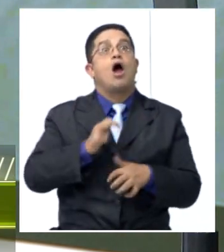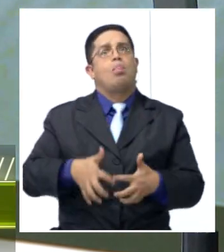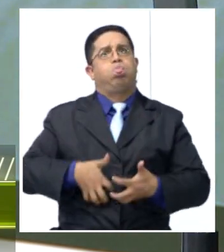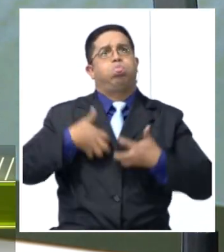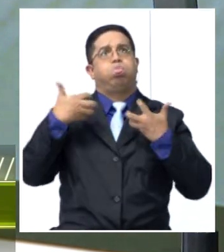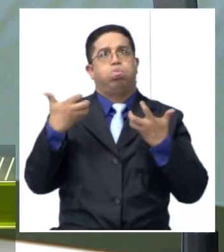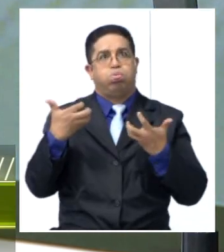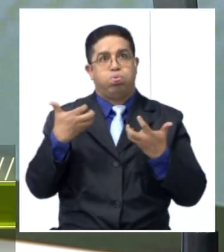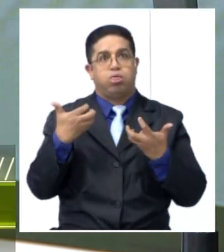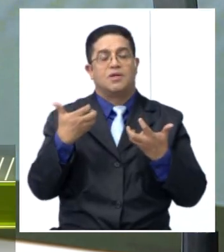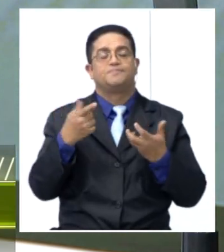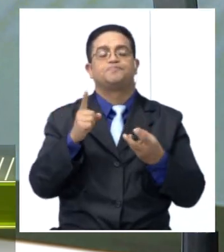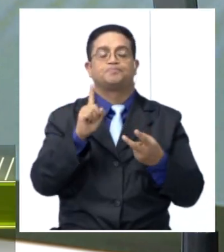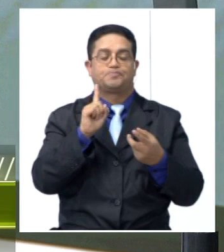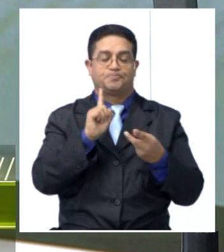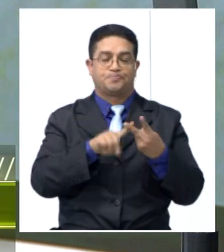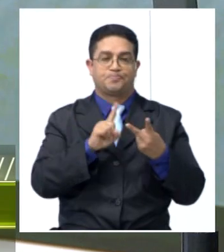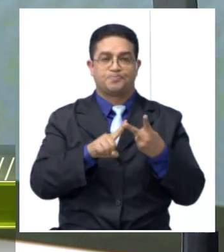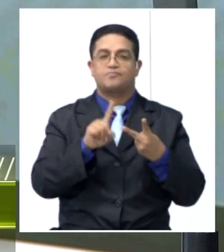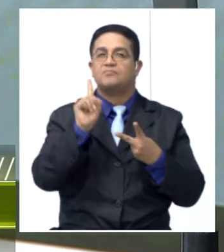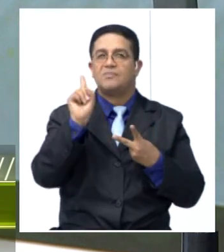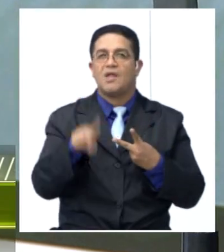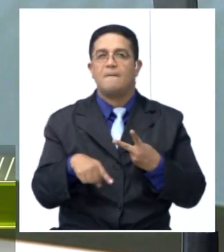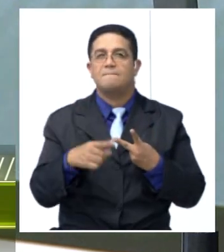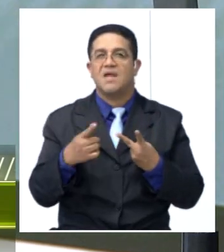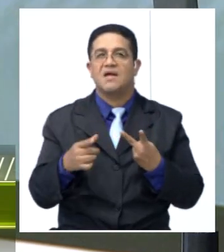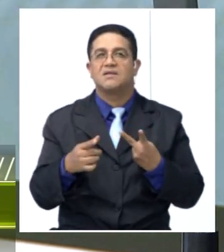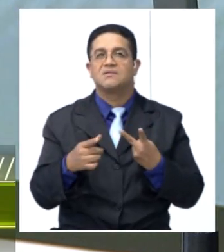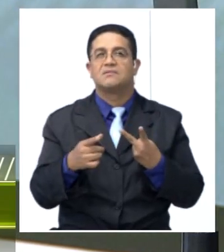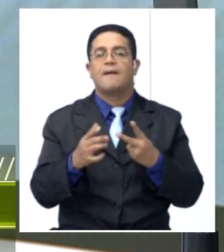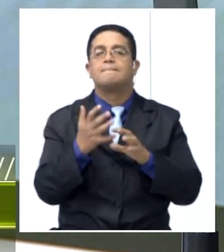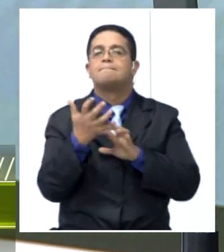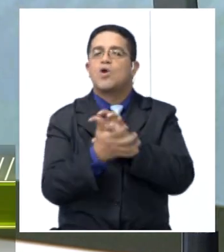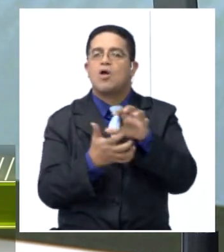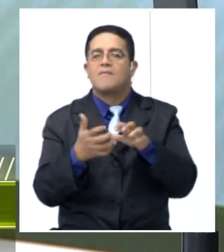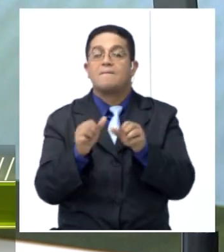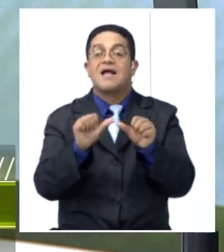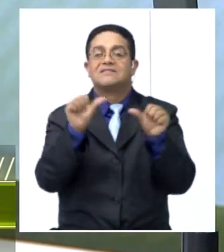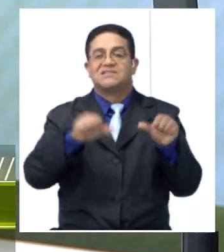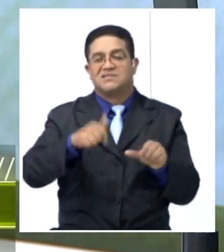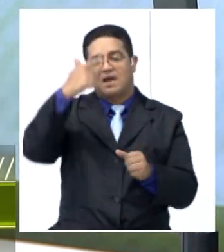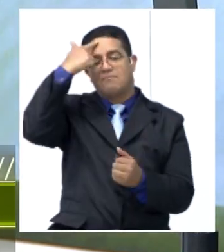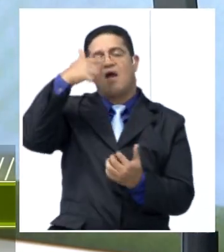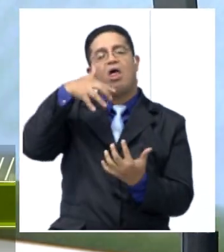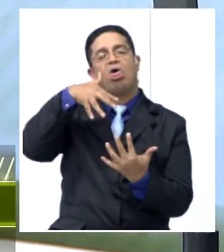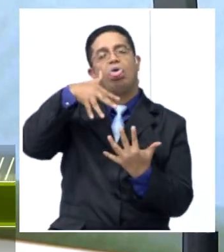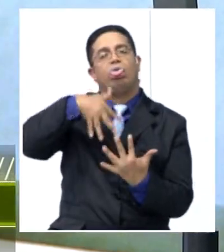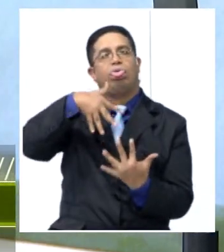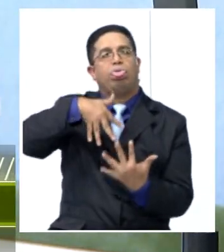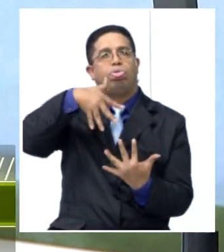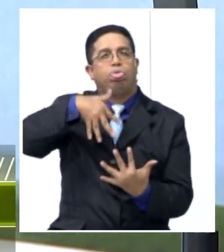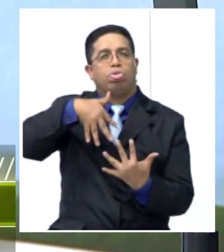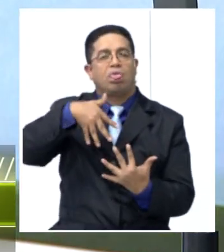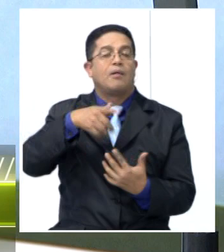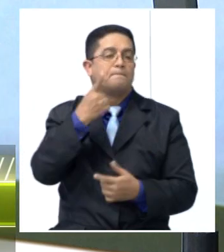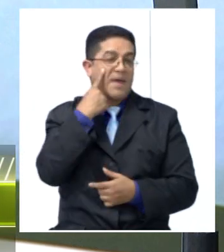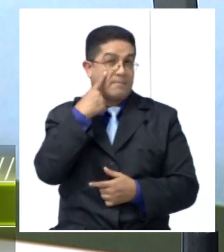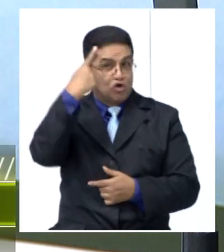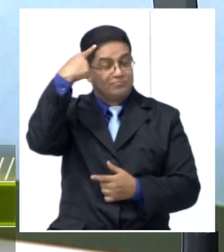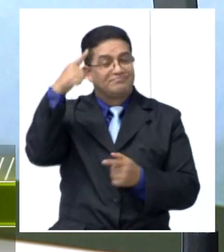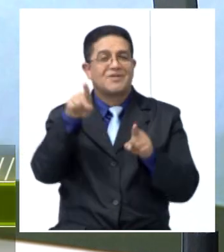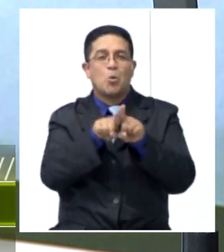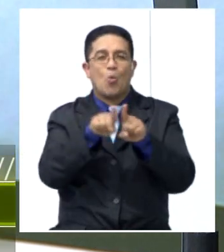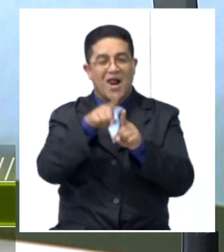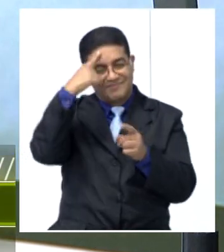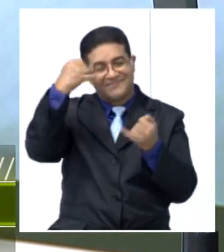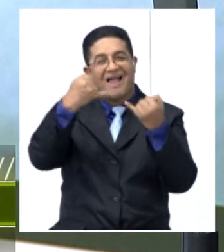etc. Los otros factores tienen que ver con alteración del sistema de neurotransmisión del cerebro. Recordemos que el cerebro es como una gran bola de